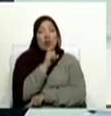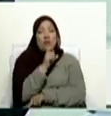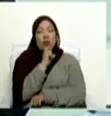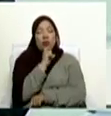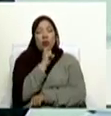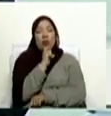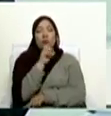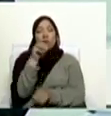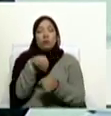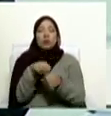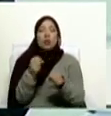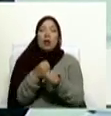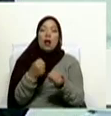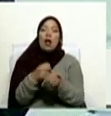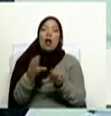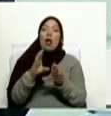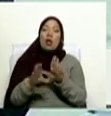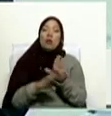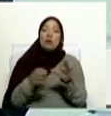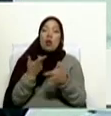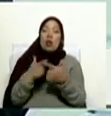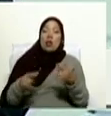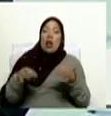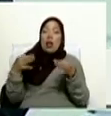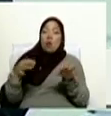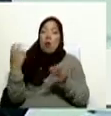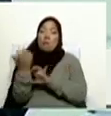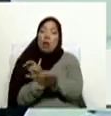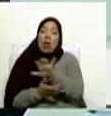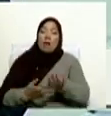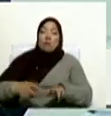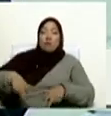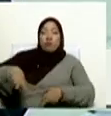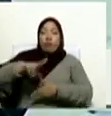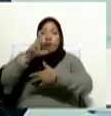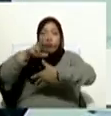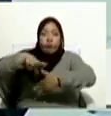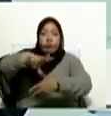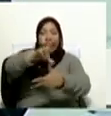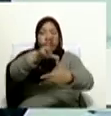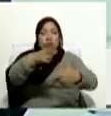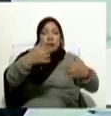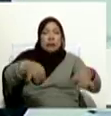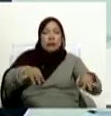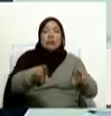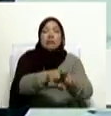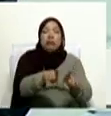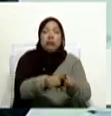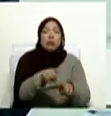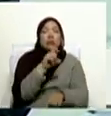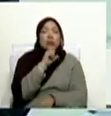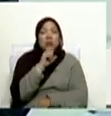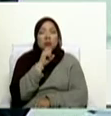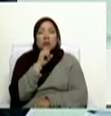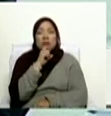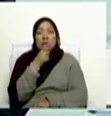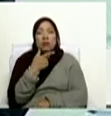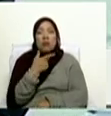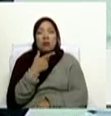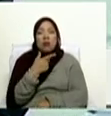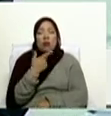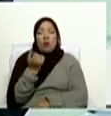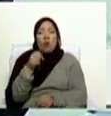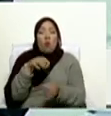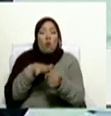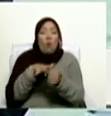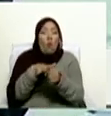pueden catalogarse de sobrenaturales como es haber estado a hundidos en un manglar